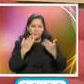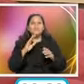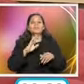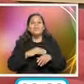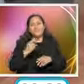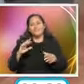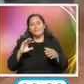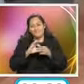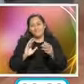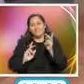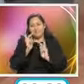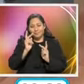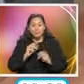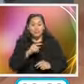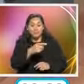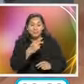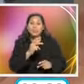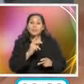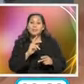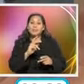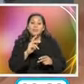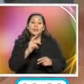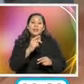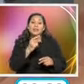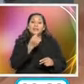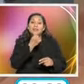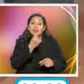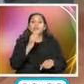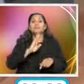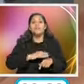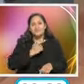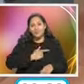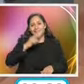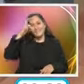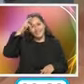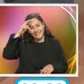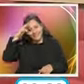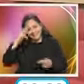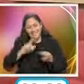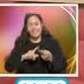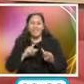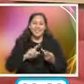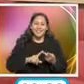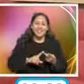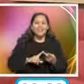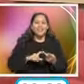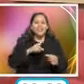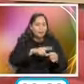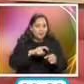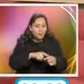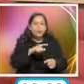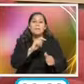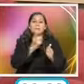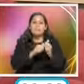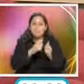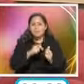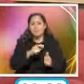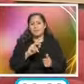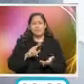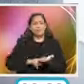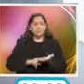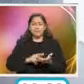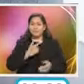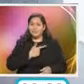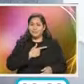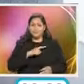las verduras. Por eso el tipo de verduras que más quieren los niños son la zanahoria, como que los de otro color. La papa. Que no sea verde,